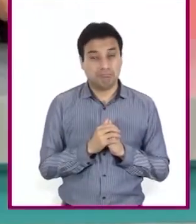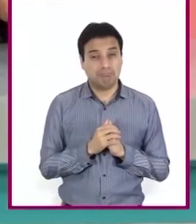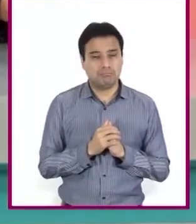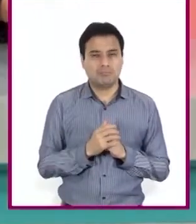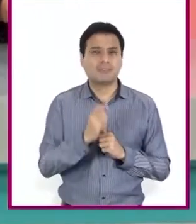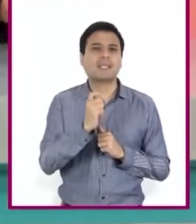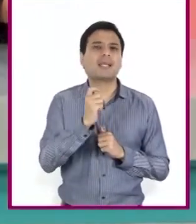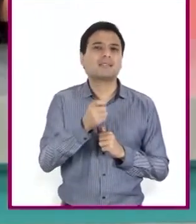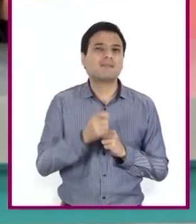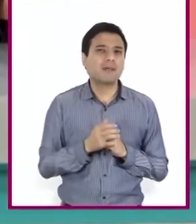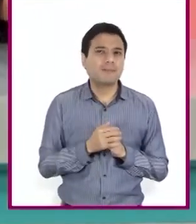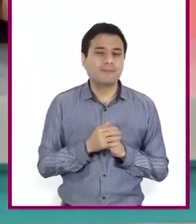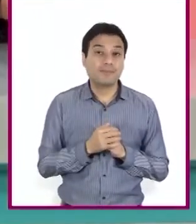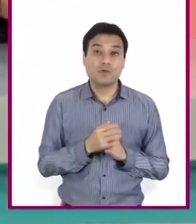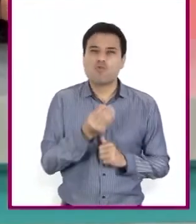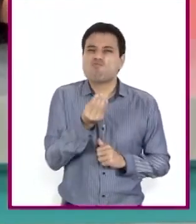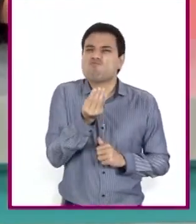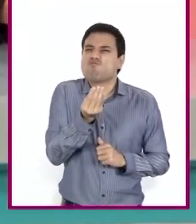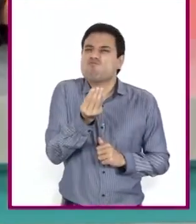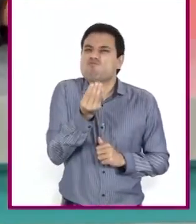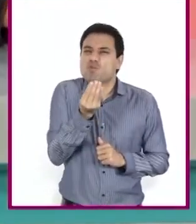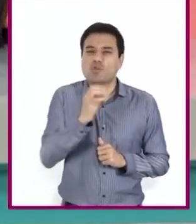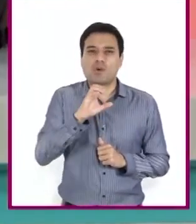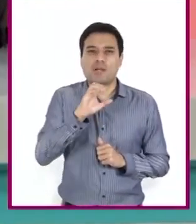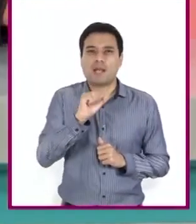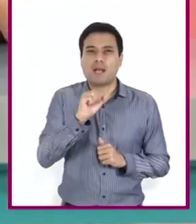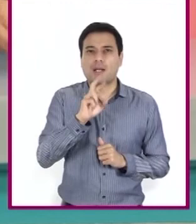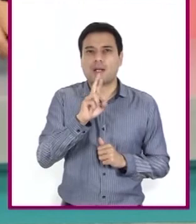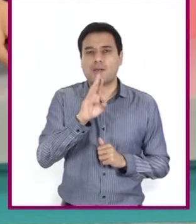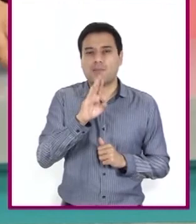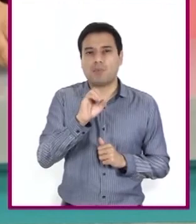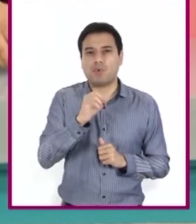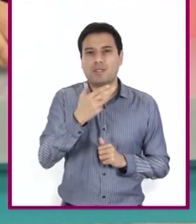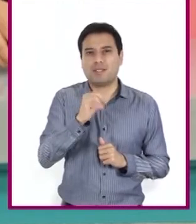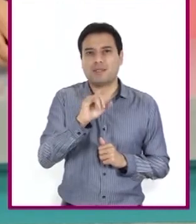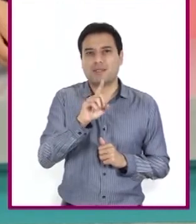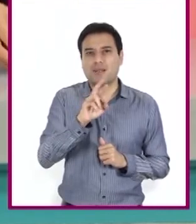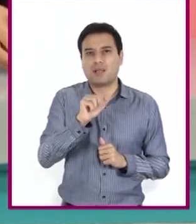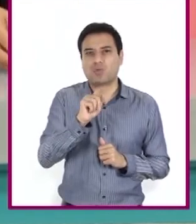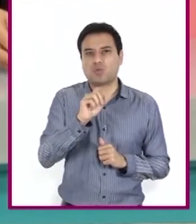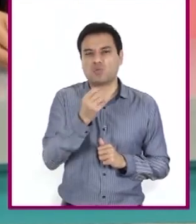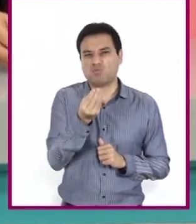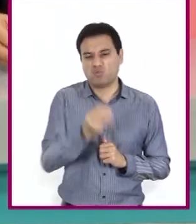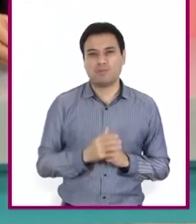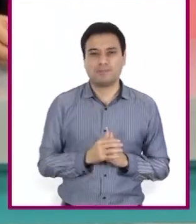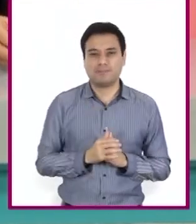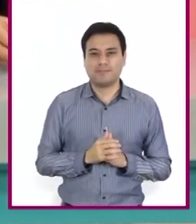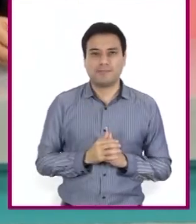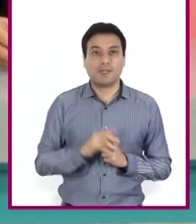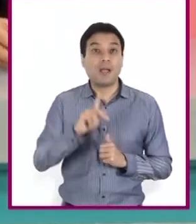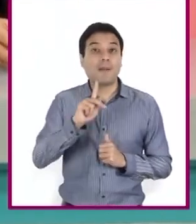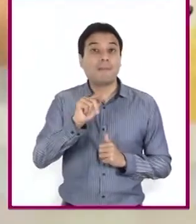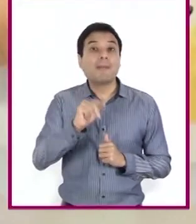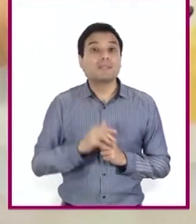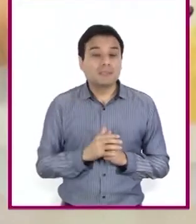Indica que tiene muchos carbohidratos. Vean nuestras papitas